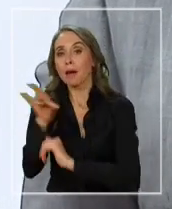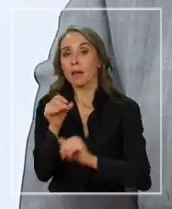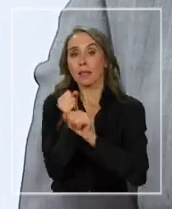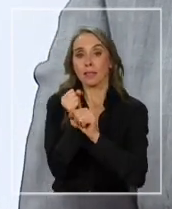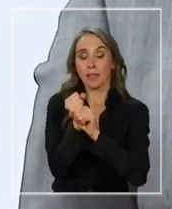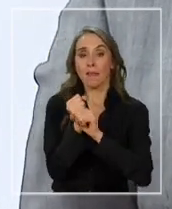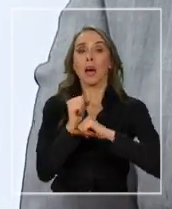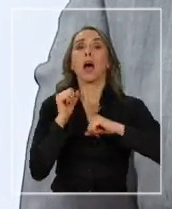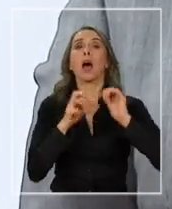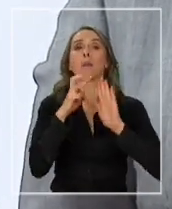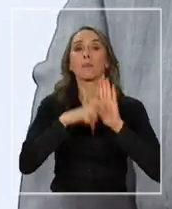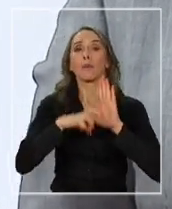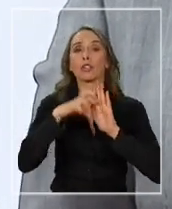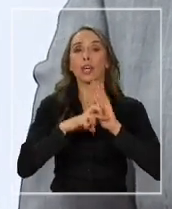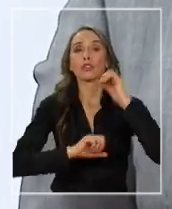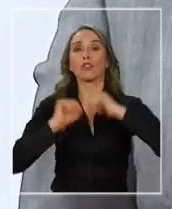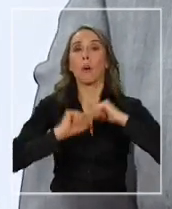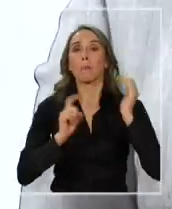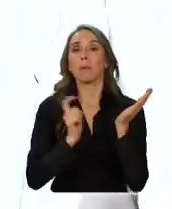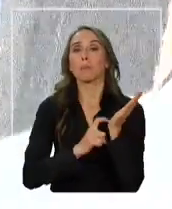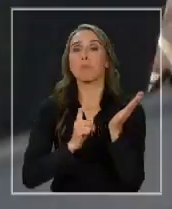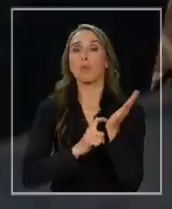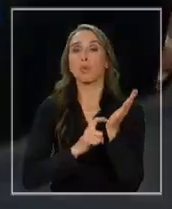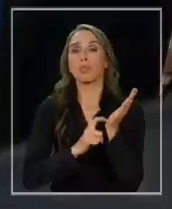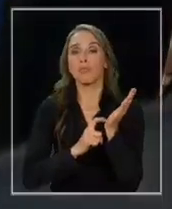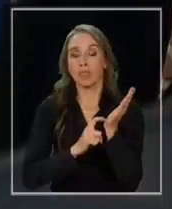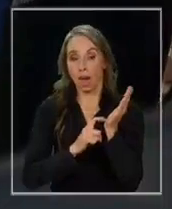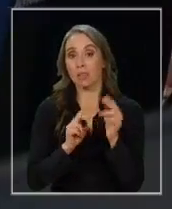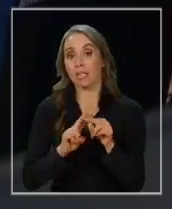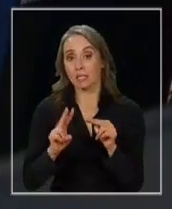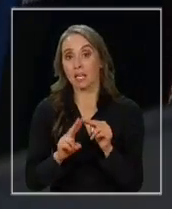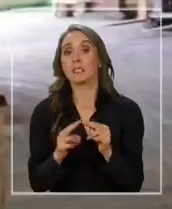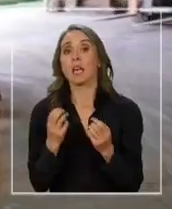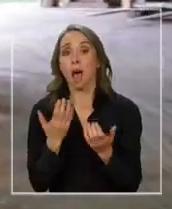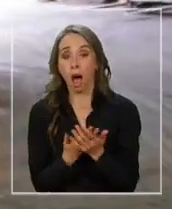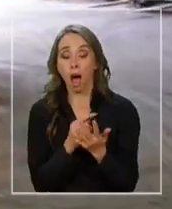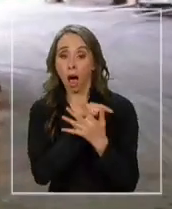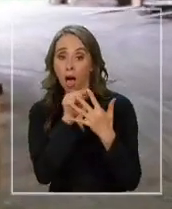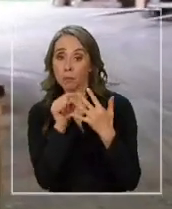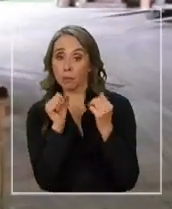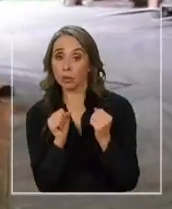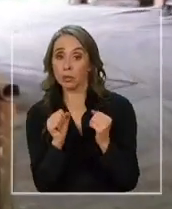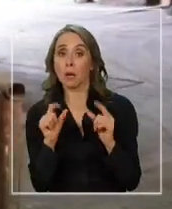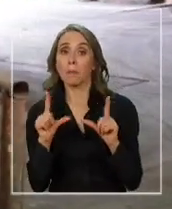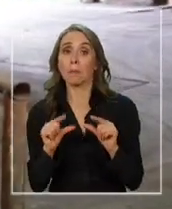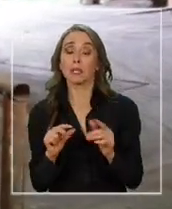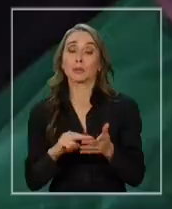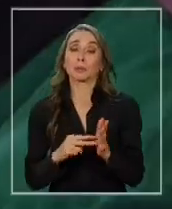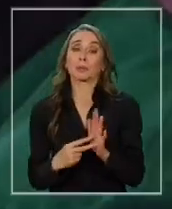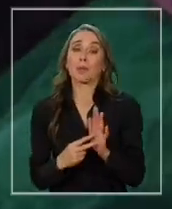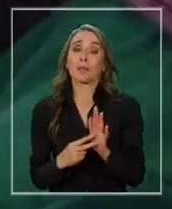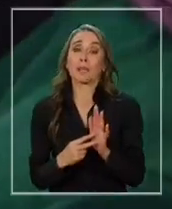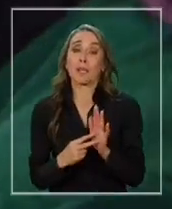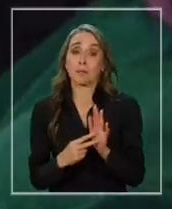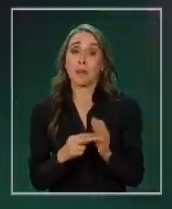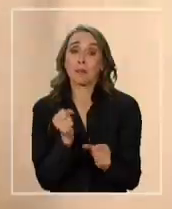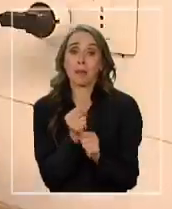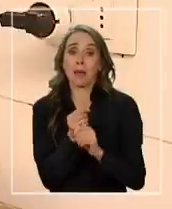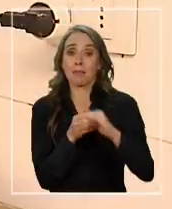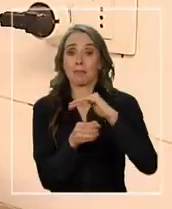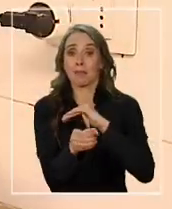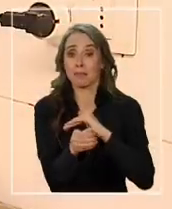agenda de productividad que se está llevando adelante. Por ahora, hay opciones que están ayudando a aliviar la carga al mercado